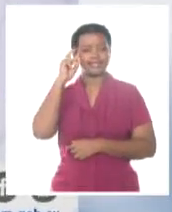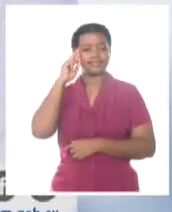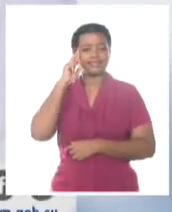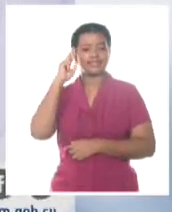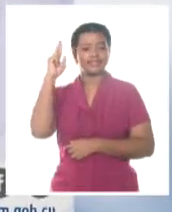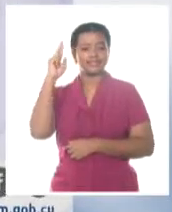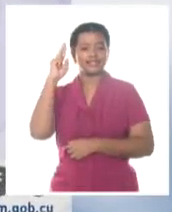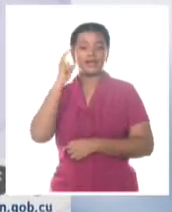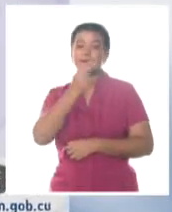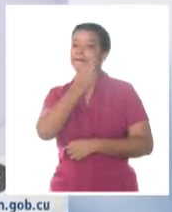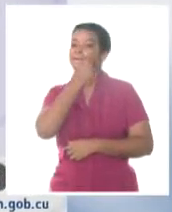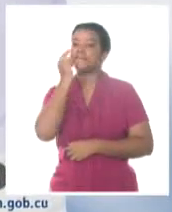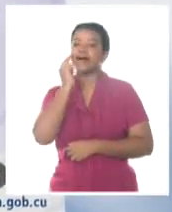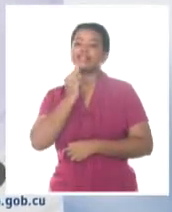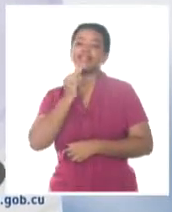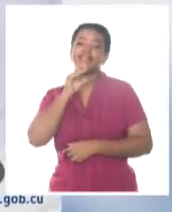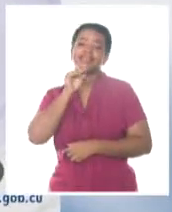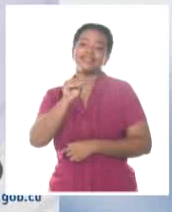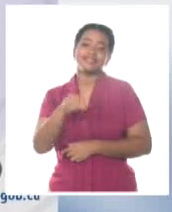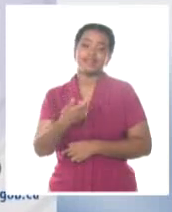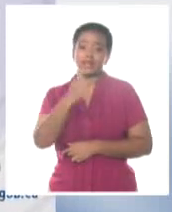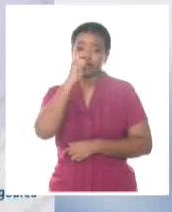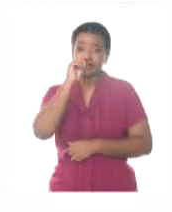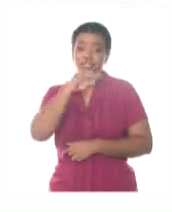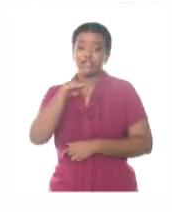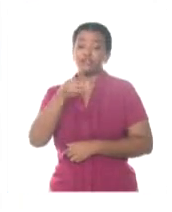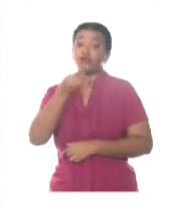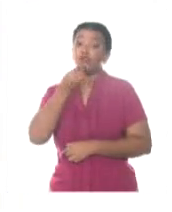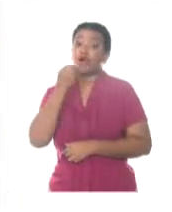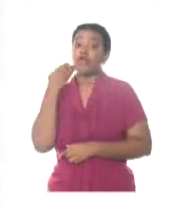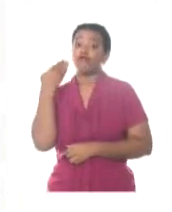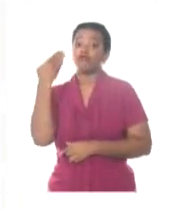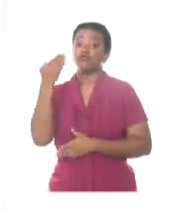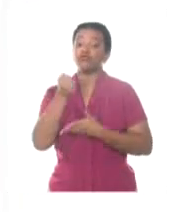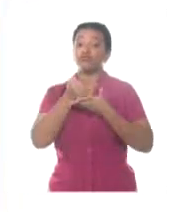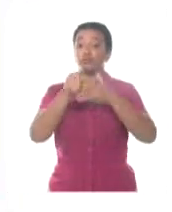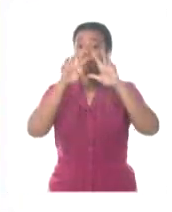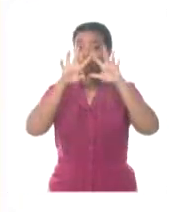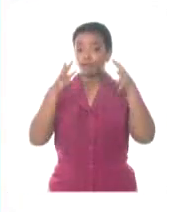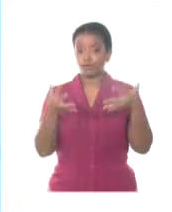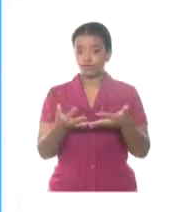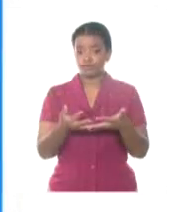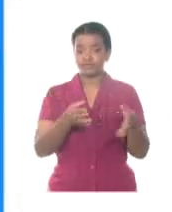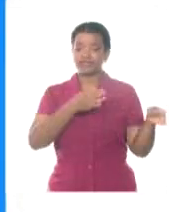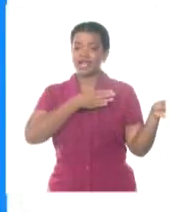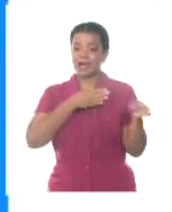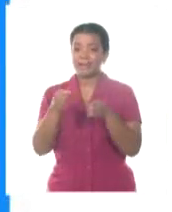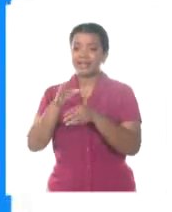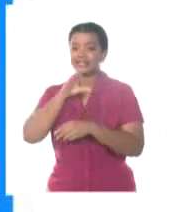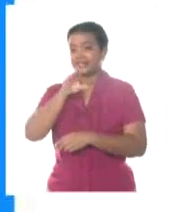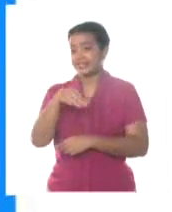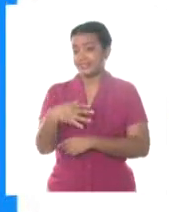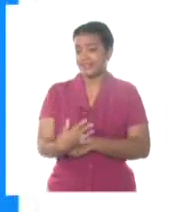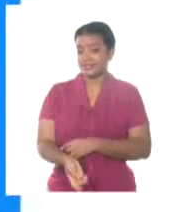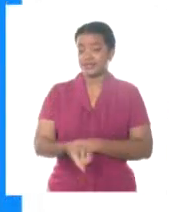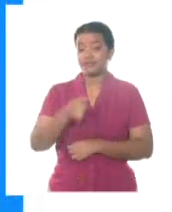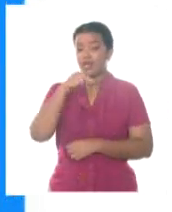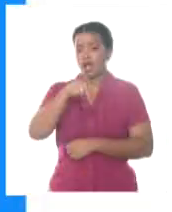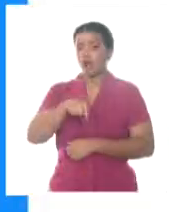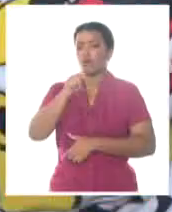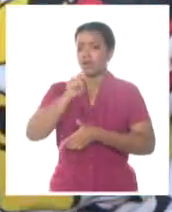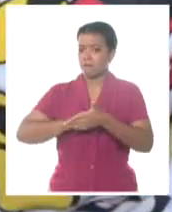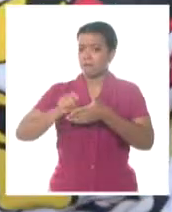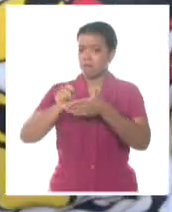la esperanza del mundo. En este contexto, el viceprimer ministro Jorge Luis Perdomo Dileya señaló que en la actualidad se diseña